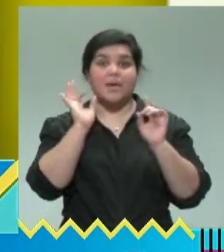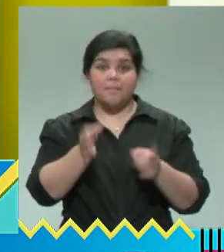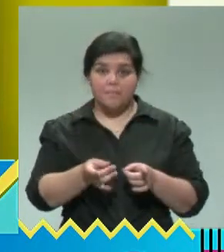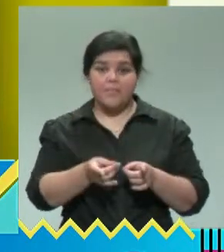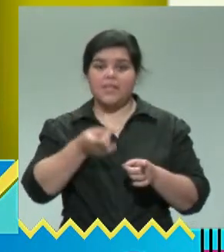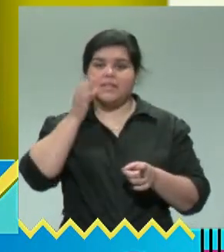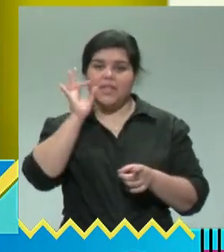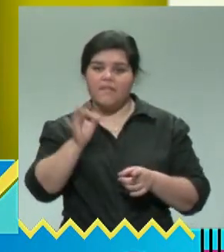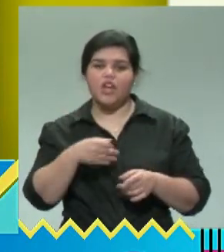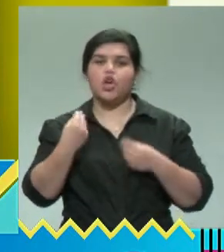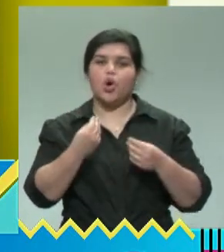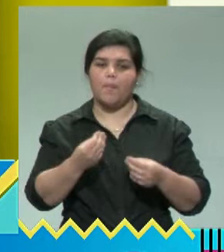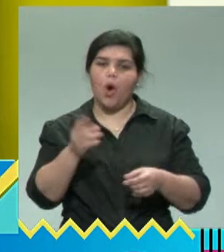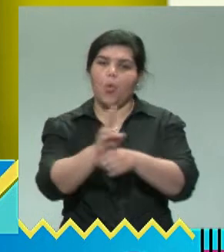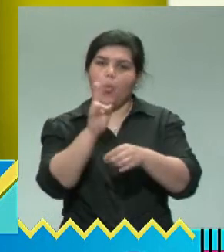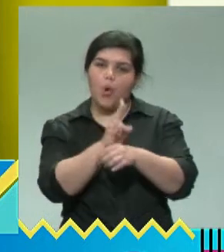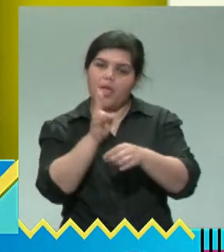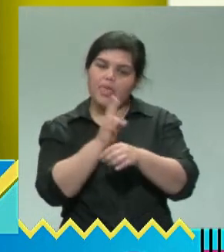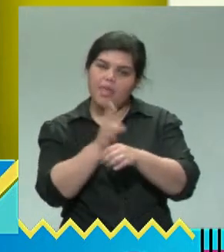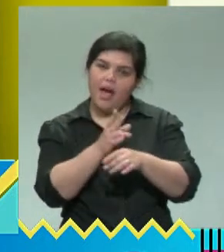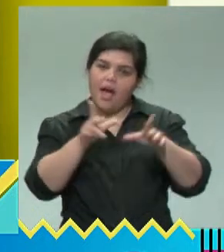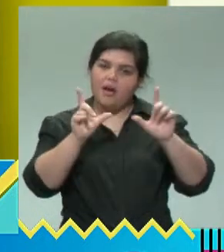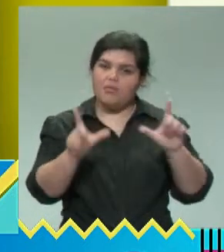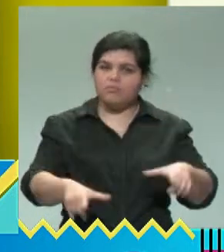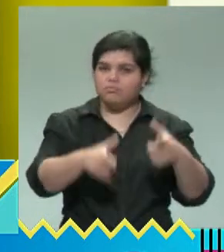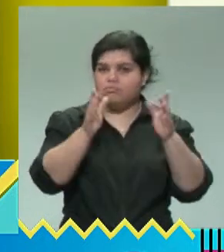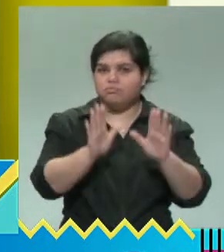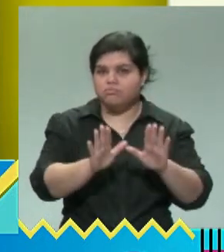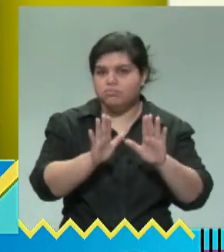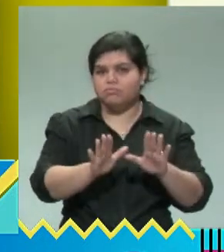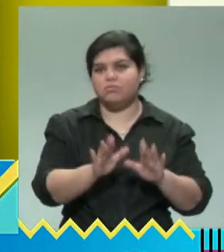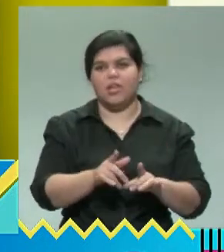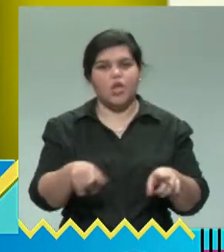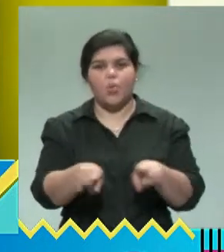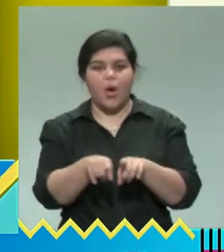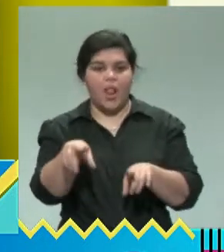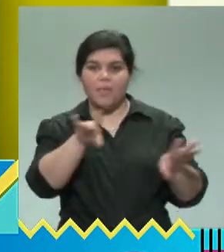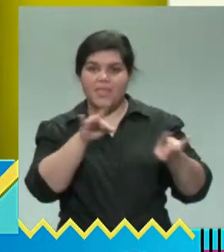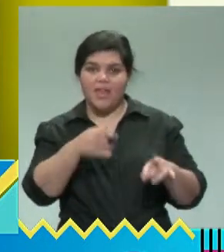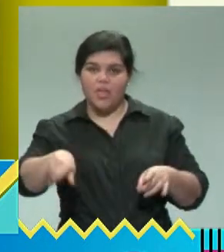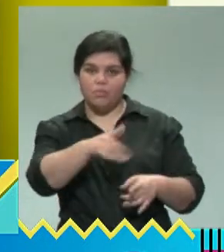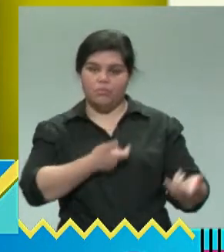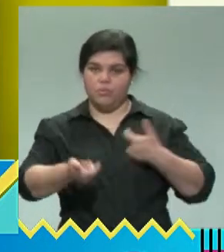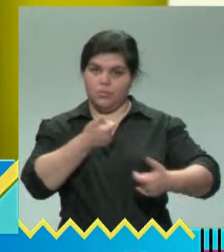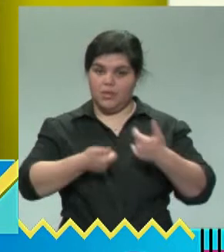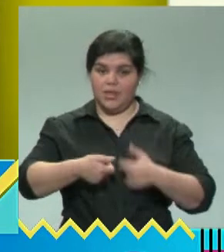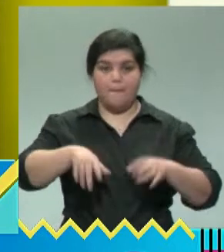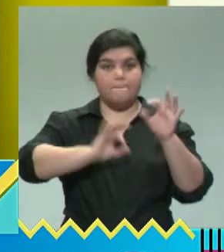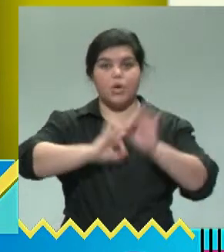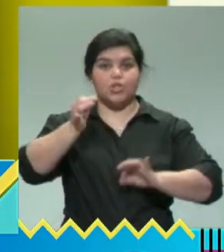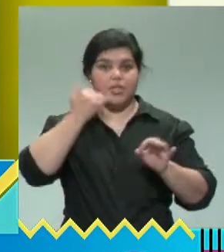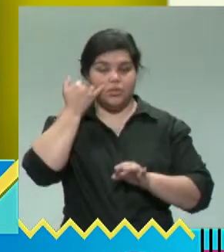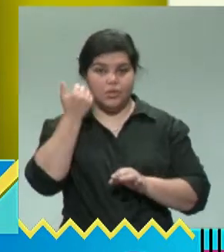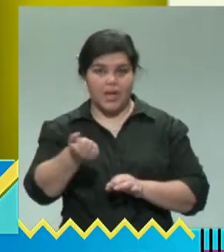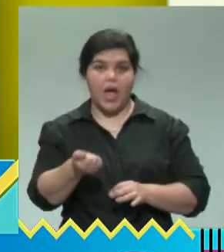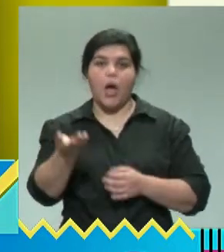preservarlo, cuidarlo y un poco en relación a lo que nos planteaban nuestros invitados, este proyecto de arbolado público que ya cuenta con un crédito del